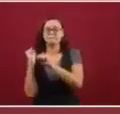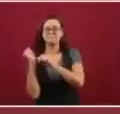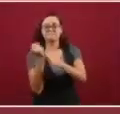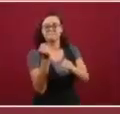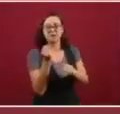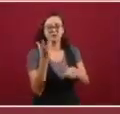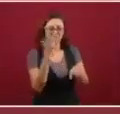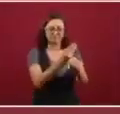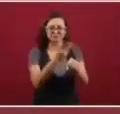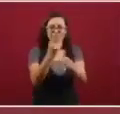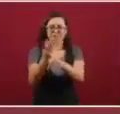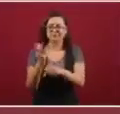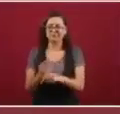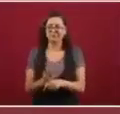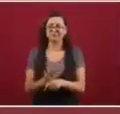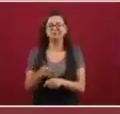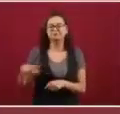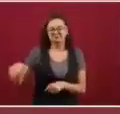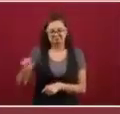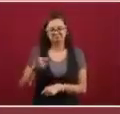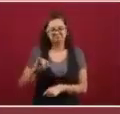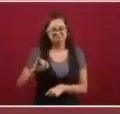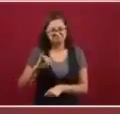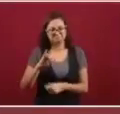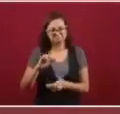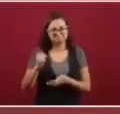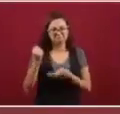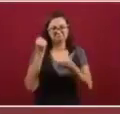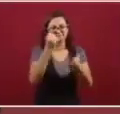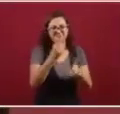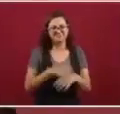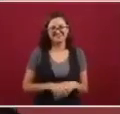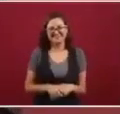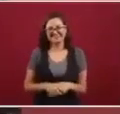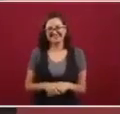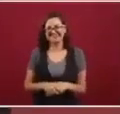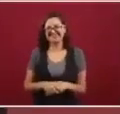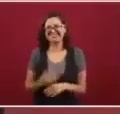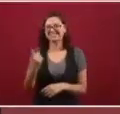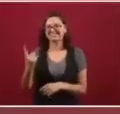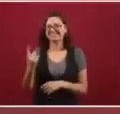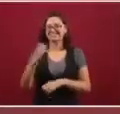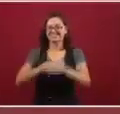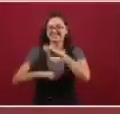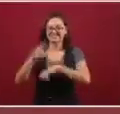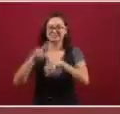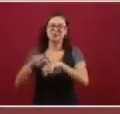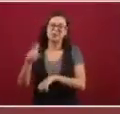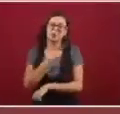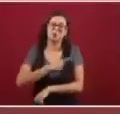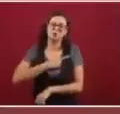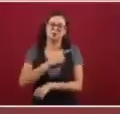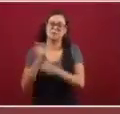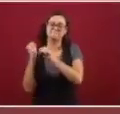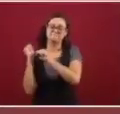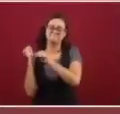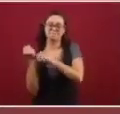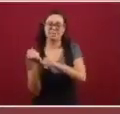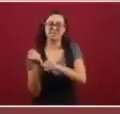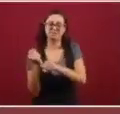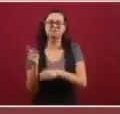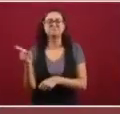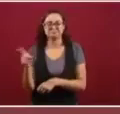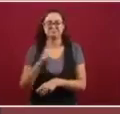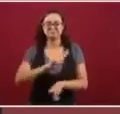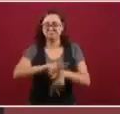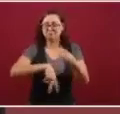Y ya logré eso, porque un empresario que le gusta el béisbol se